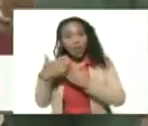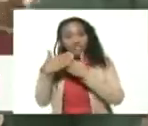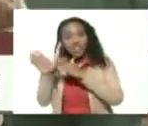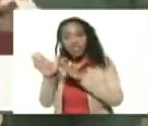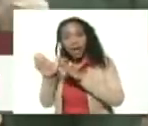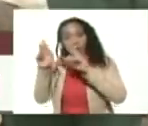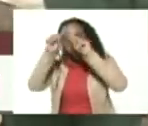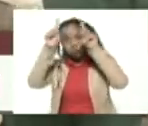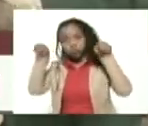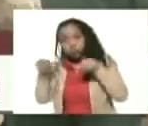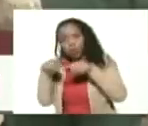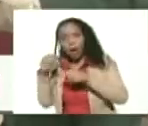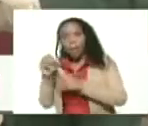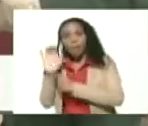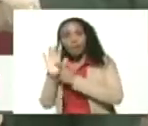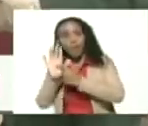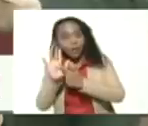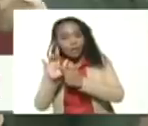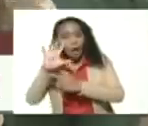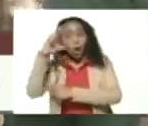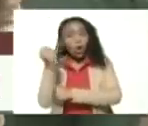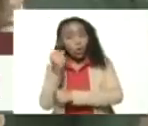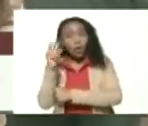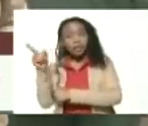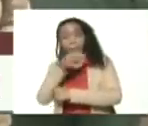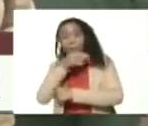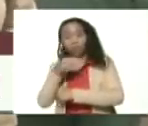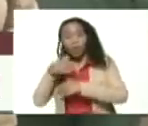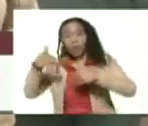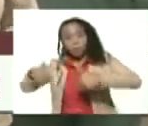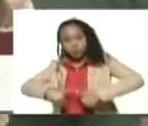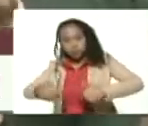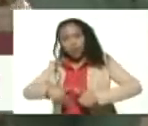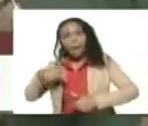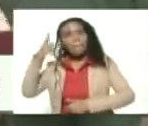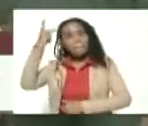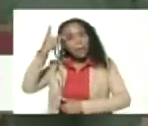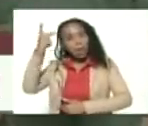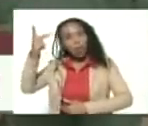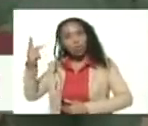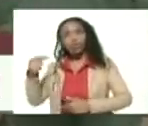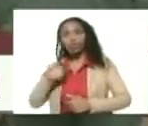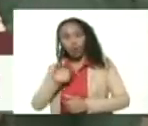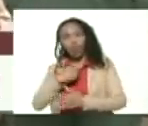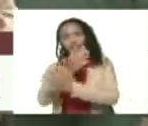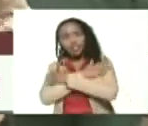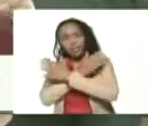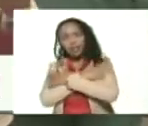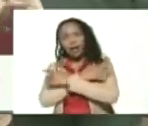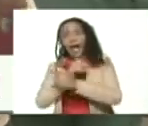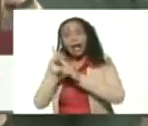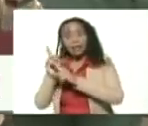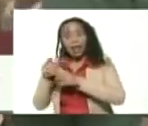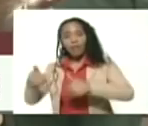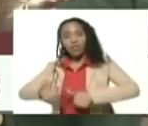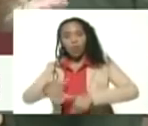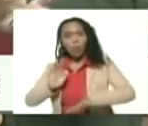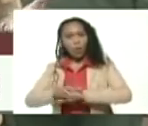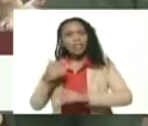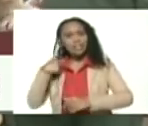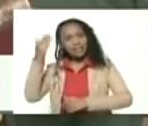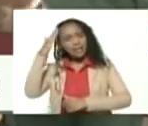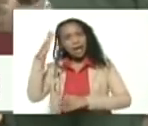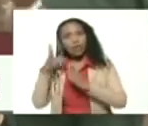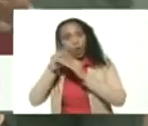mostrar los logros, también es un extraordinario esfuerzo pedagógico, presidente. Yo le felicito por este esfuerzo porque sé que todo